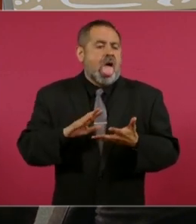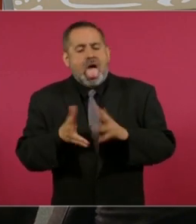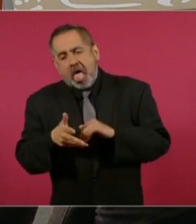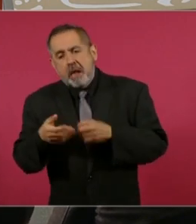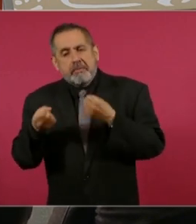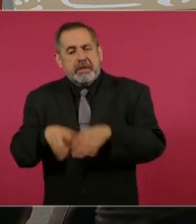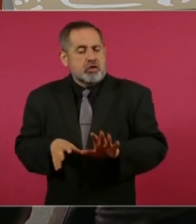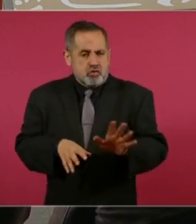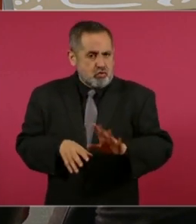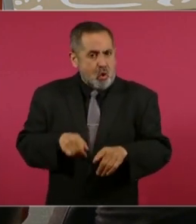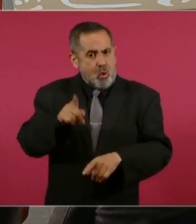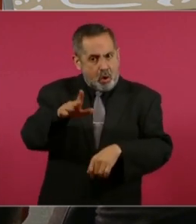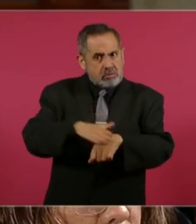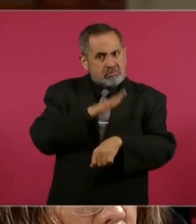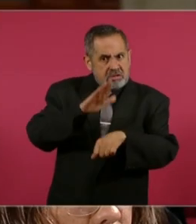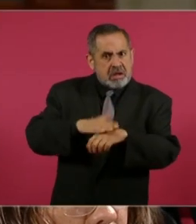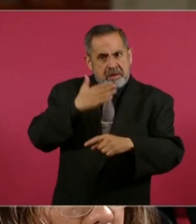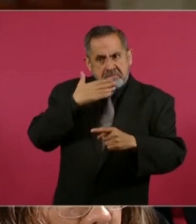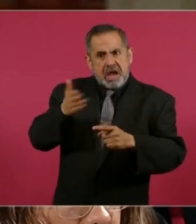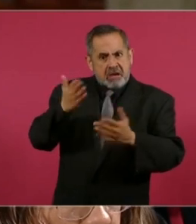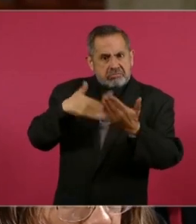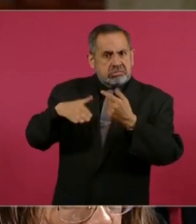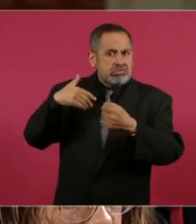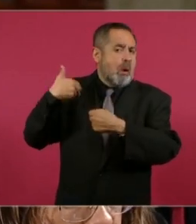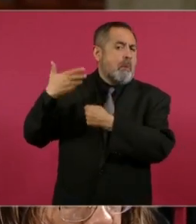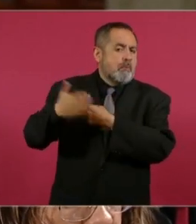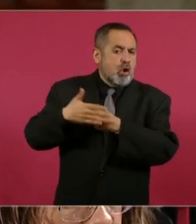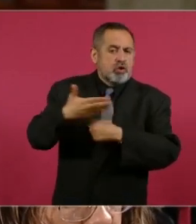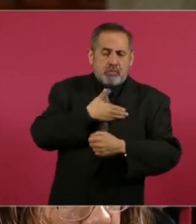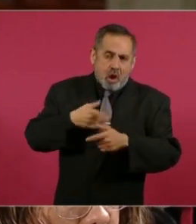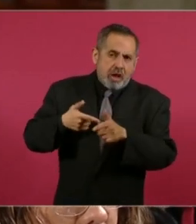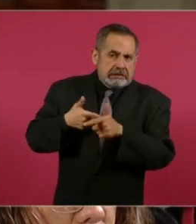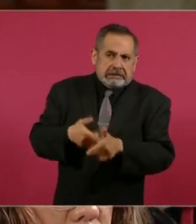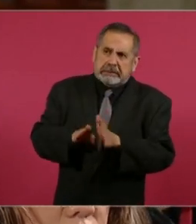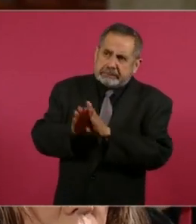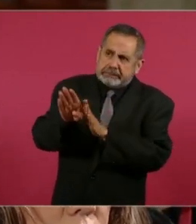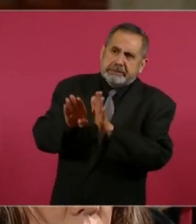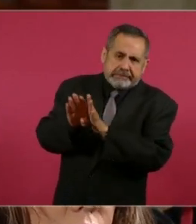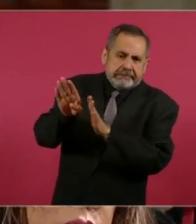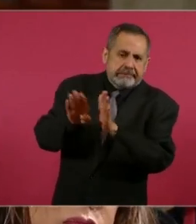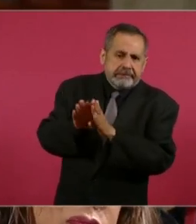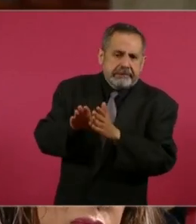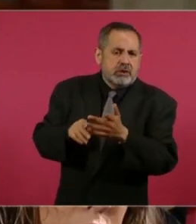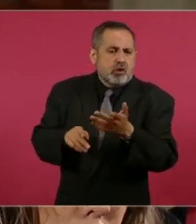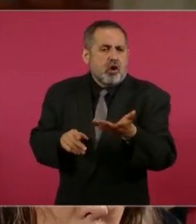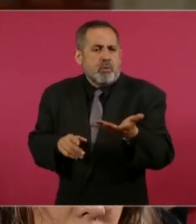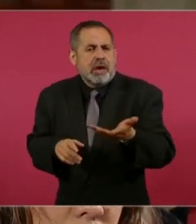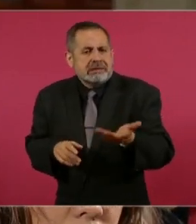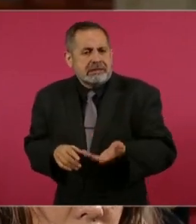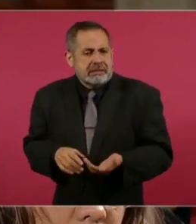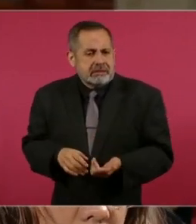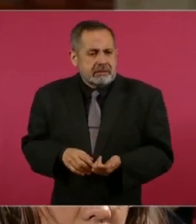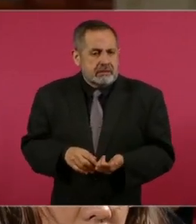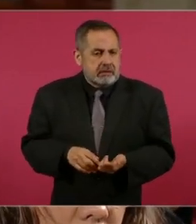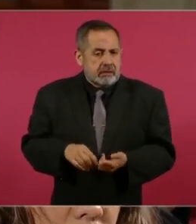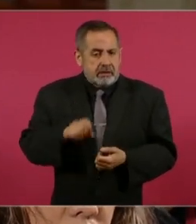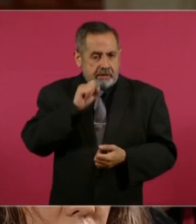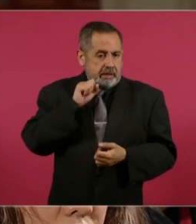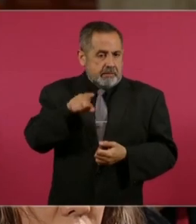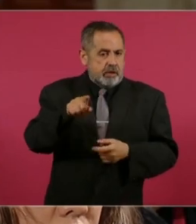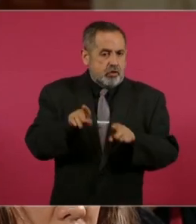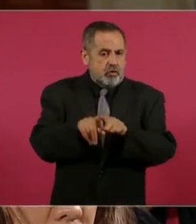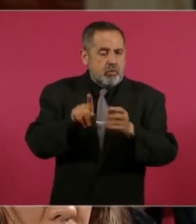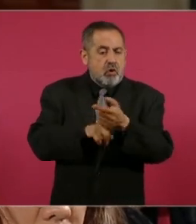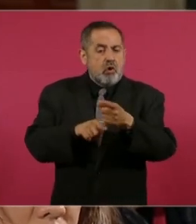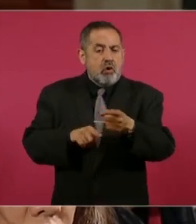ha tenido muchos logros y que pueden trascender en las siguientes administraciones. ¿Qué es lo que hará? También pues ha dado certeza